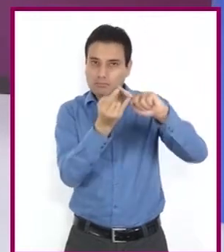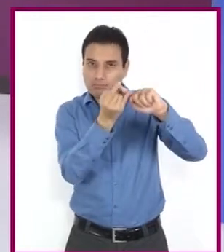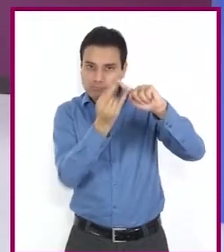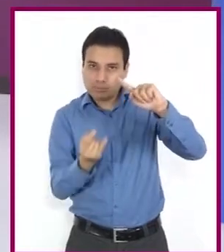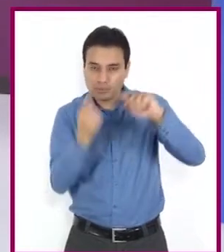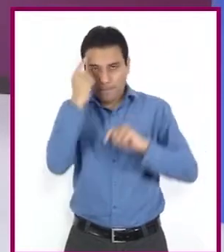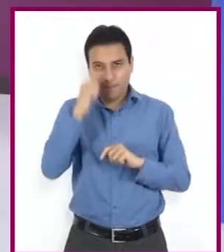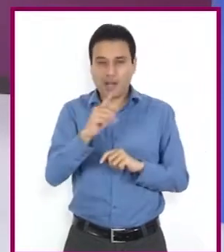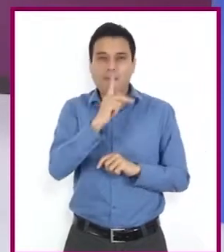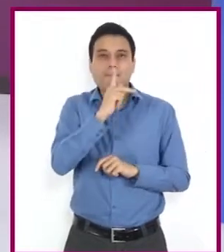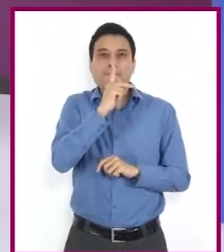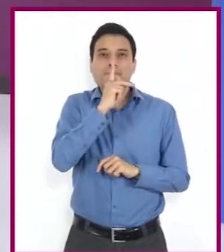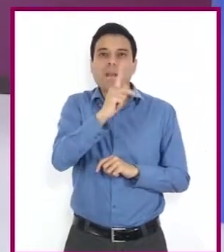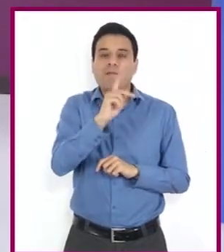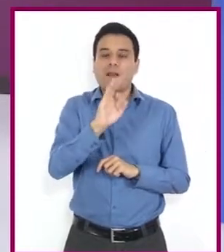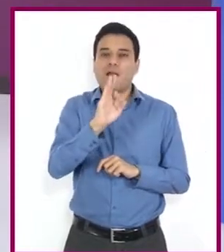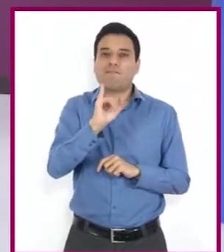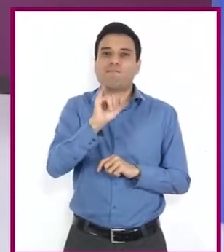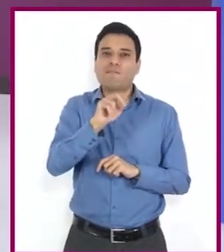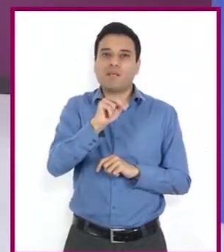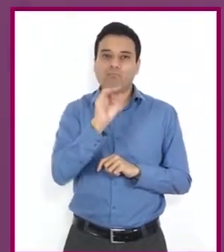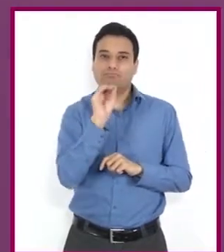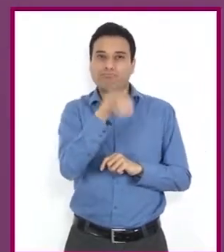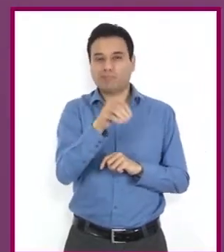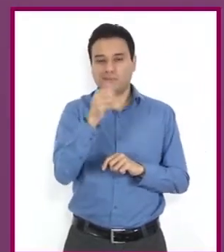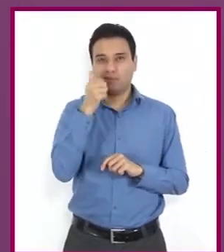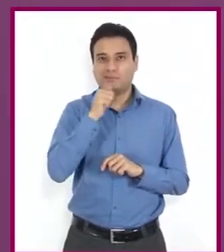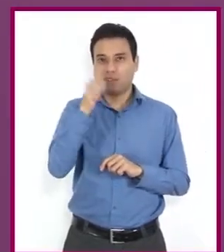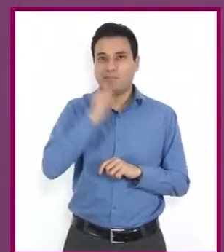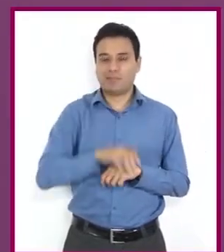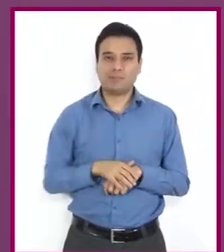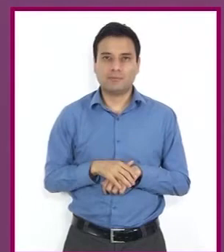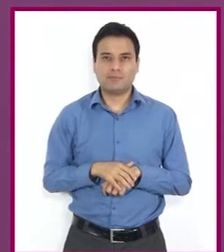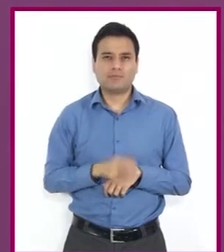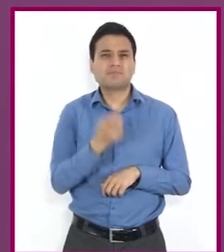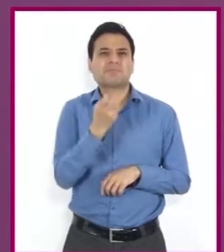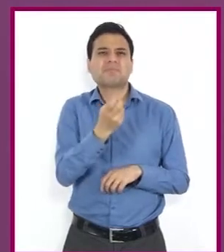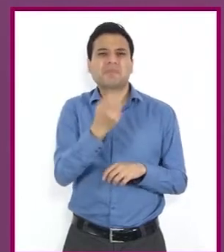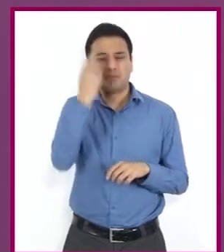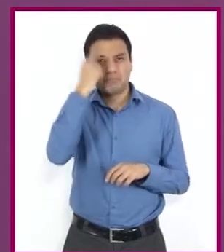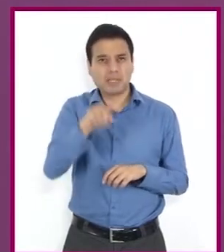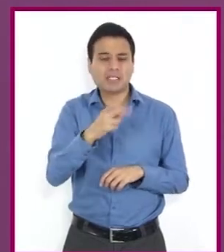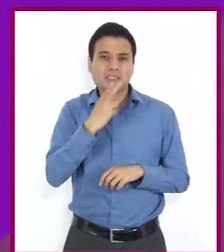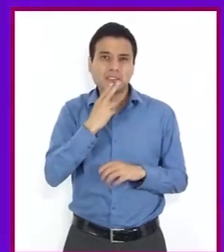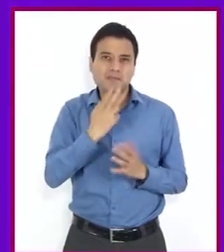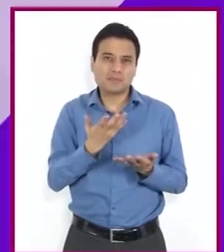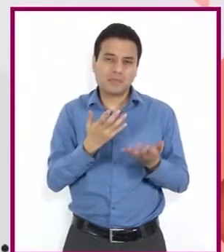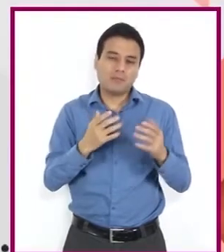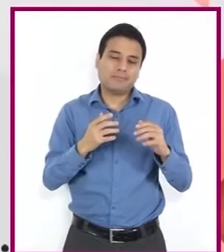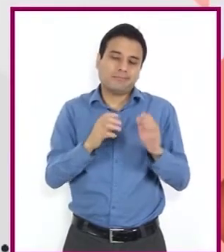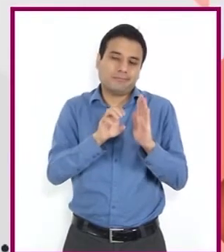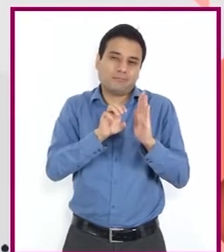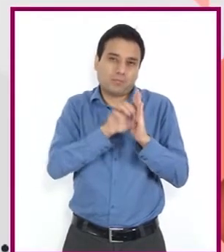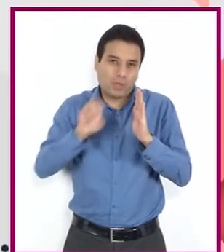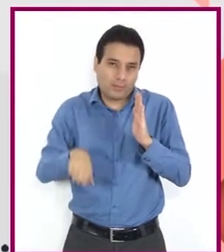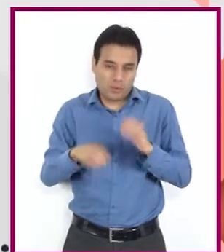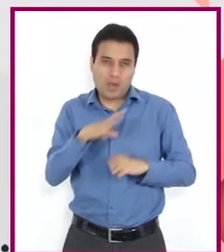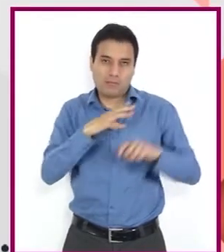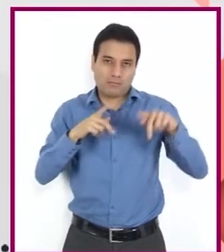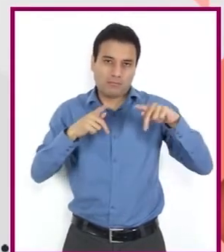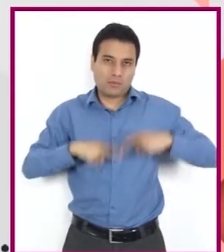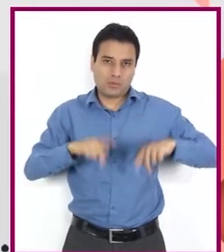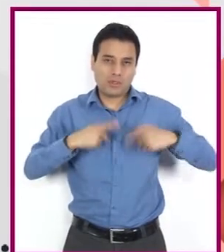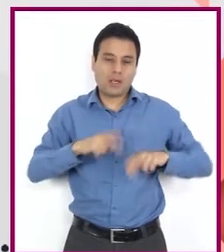la palabra fin. Y es un recurso que puede utilizarse cuando hay un narrador. Otra